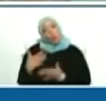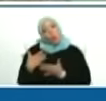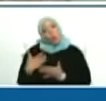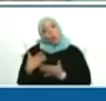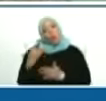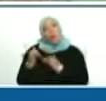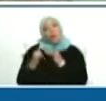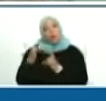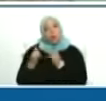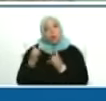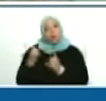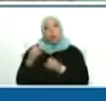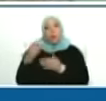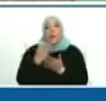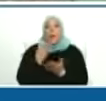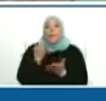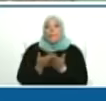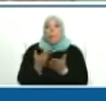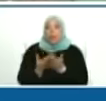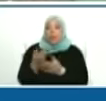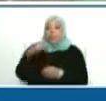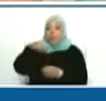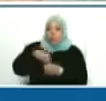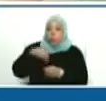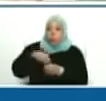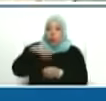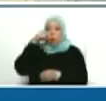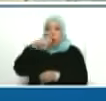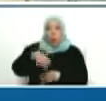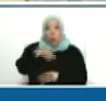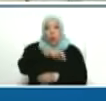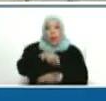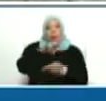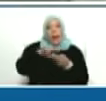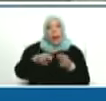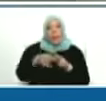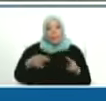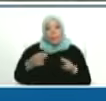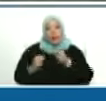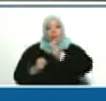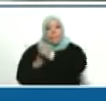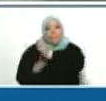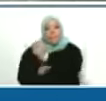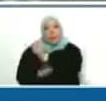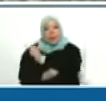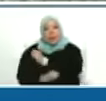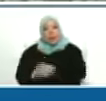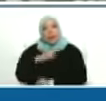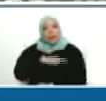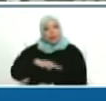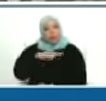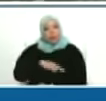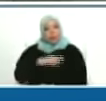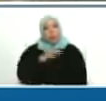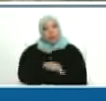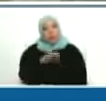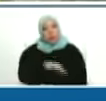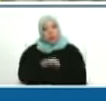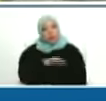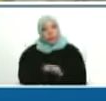planes tengan como epicentro en el territorio la base de misiones socialistas. Por eso hoy